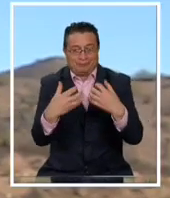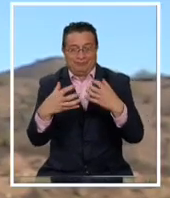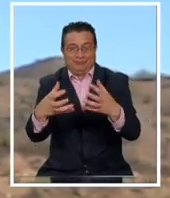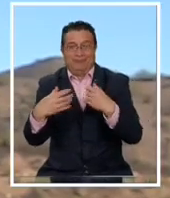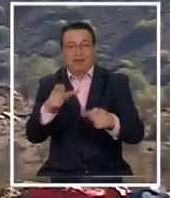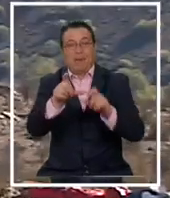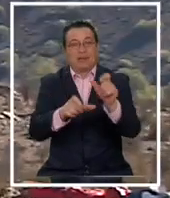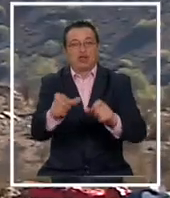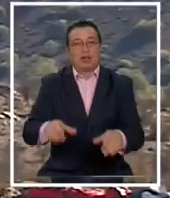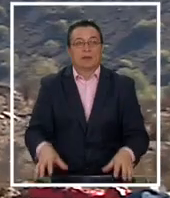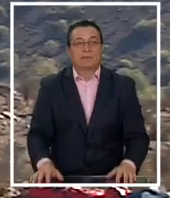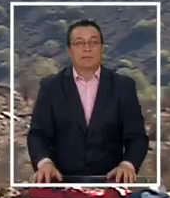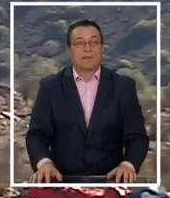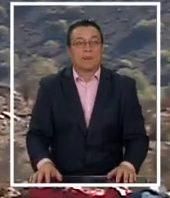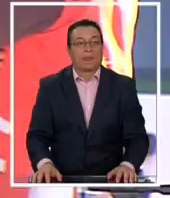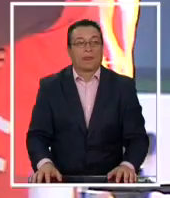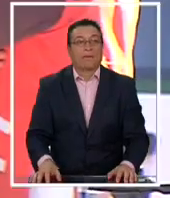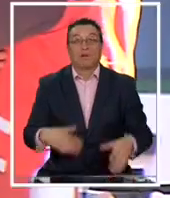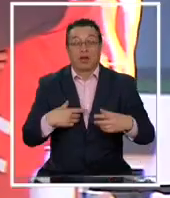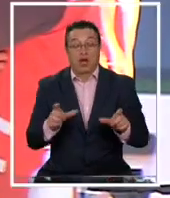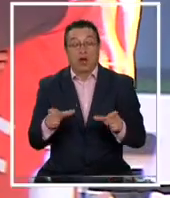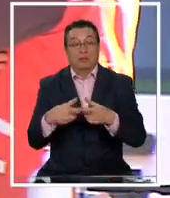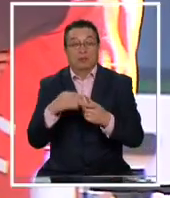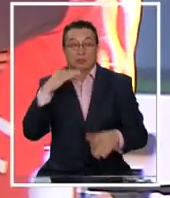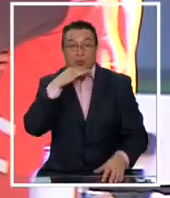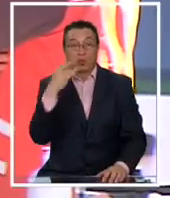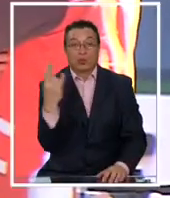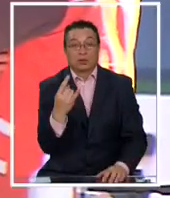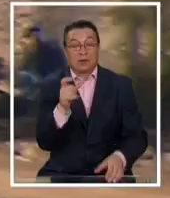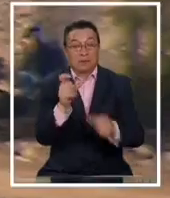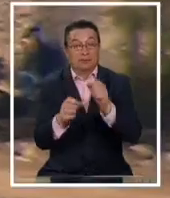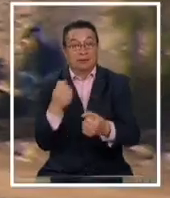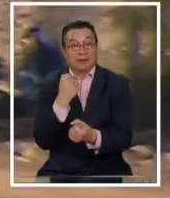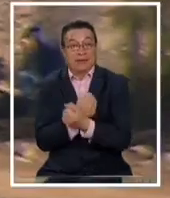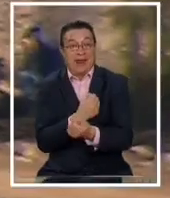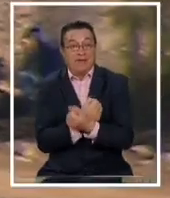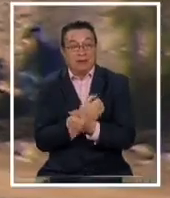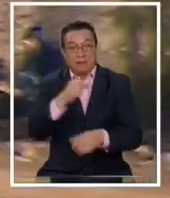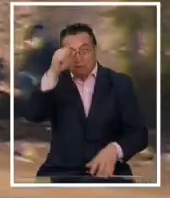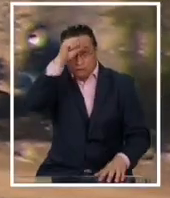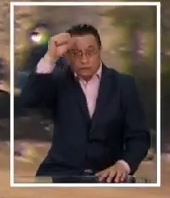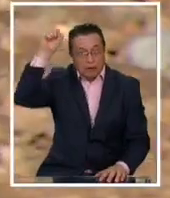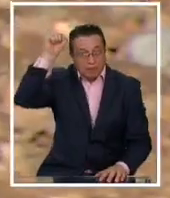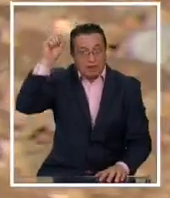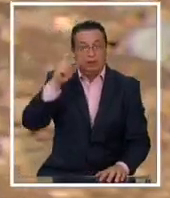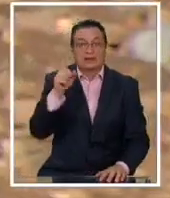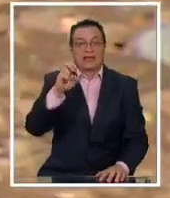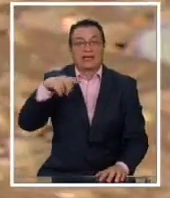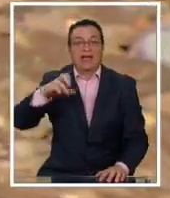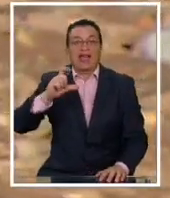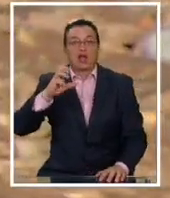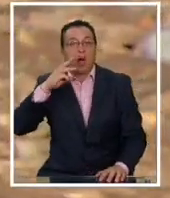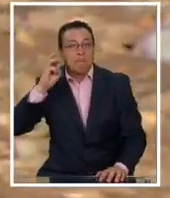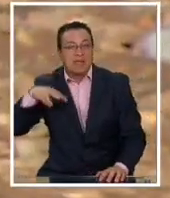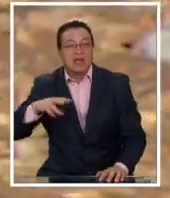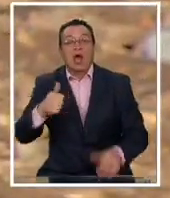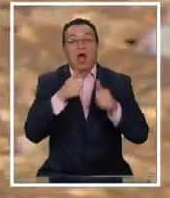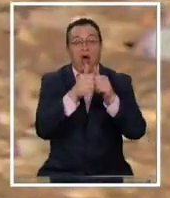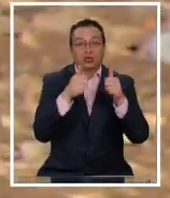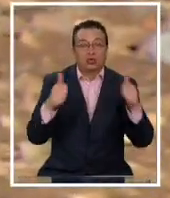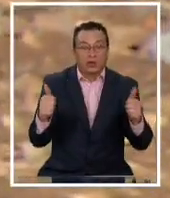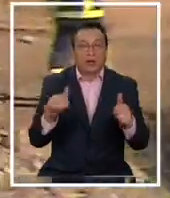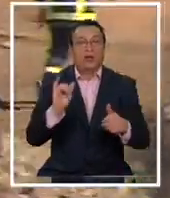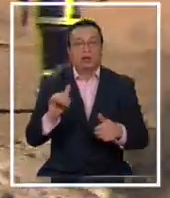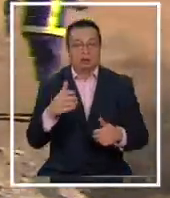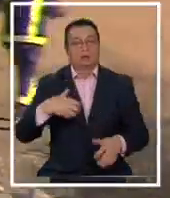digamos, de las personas. Con un comité de emergencia, personal de Carabineros, bomberos, Cernagiomín, autoridades y personal